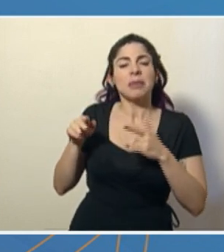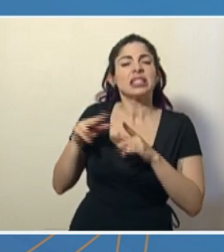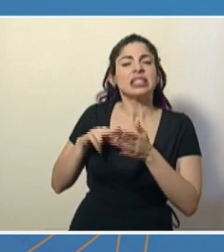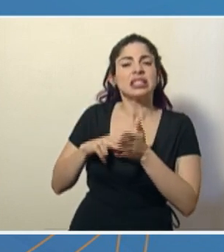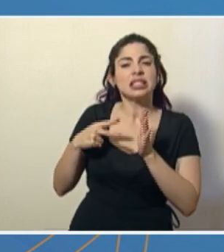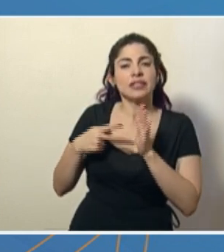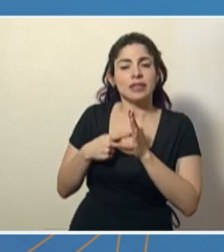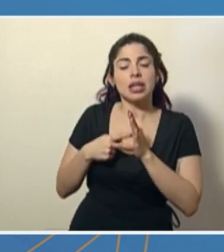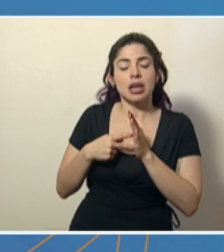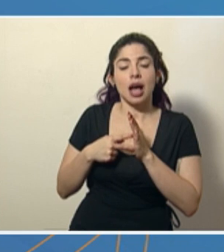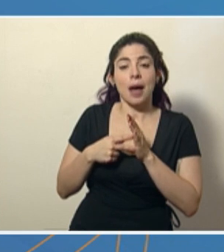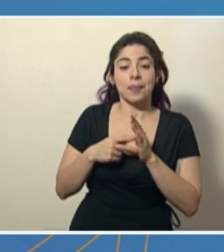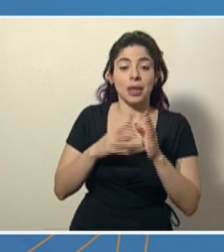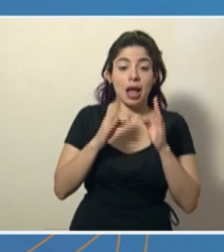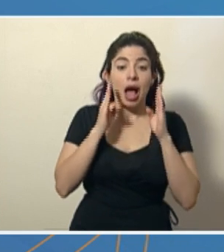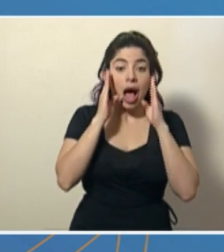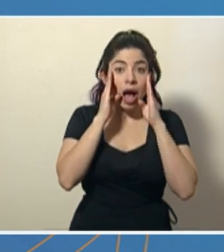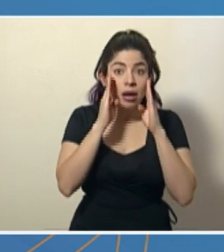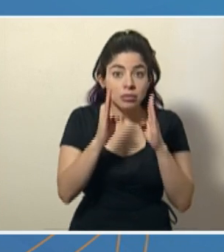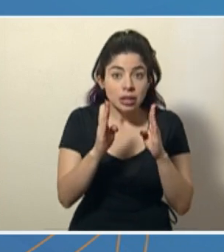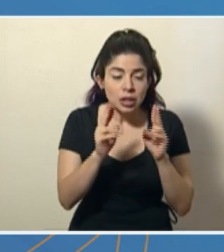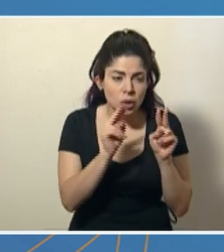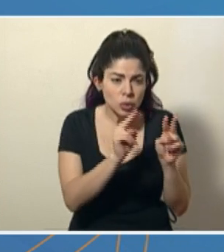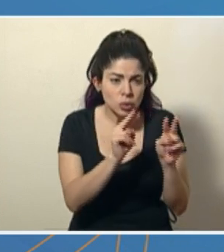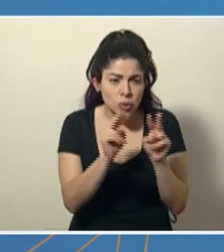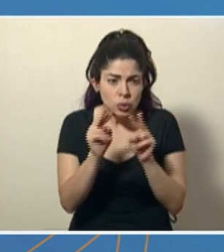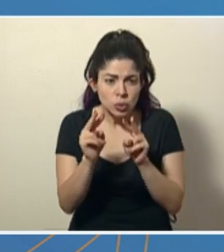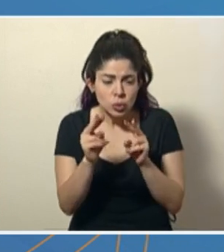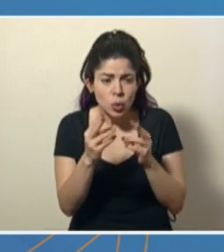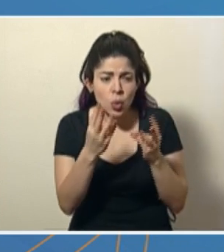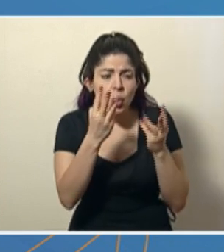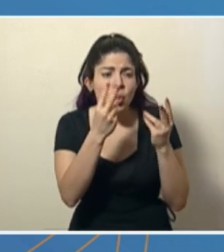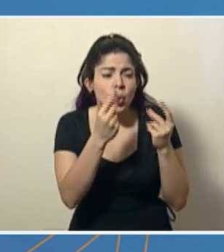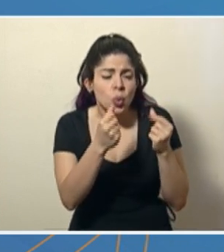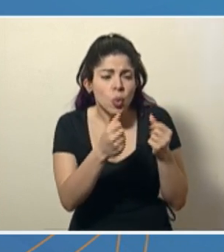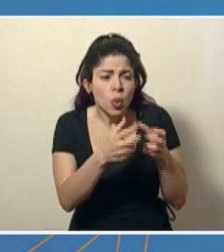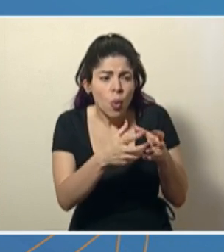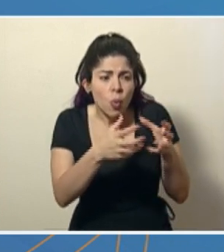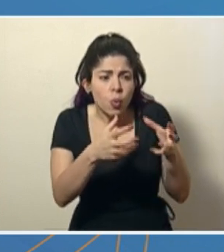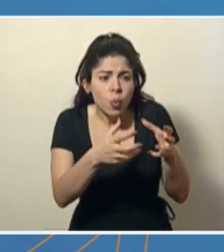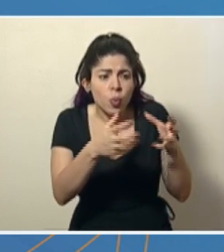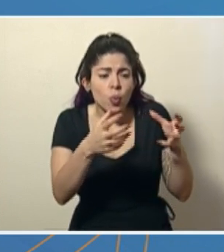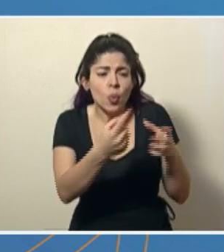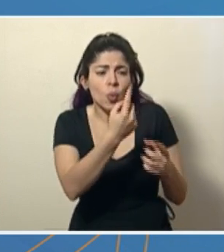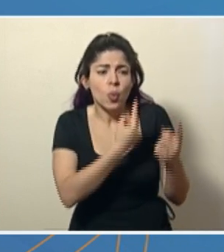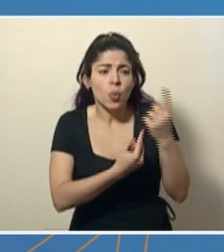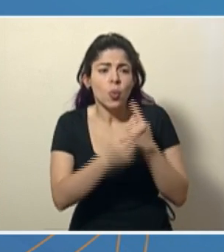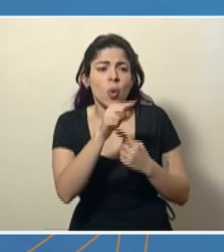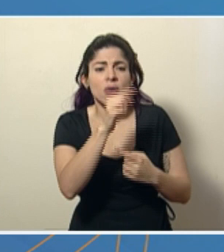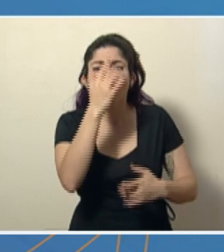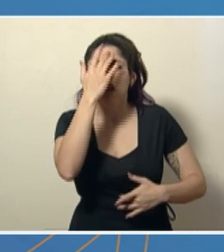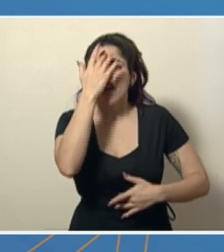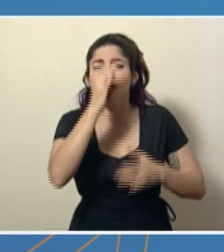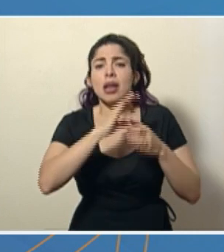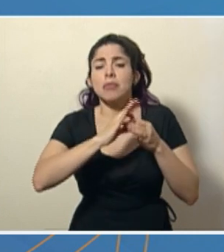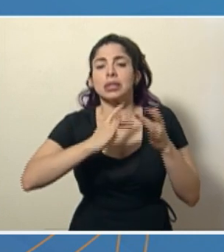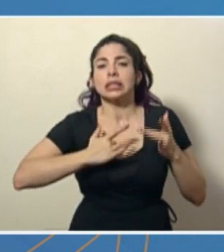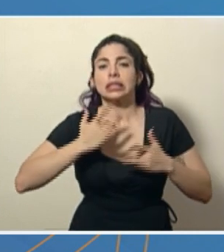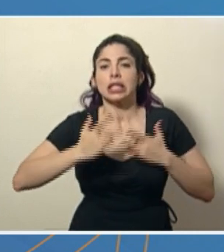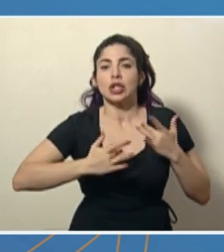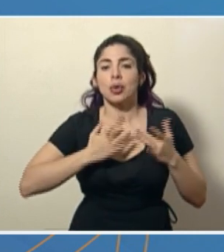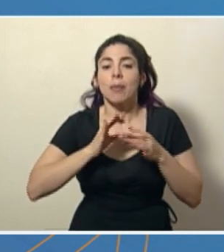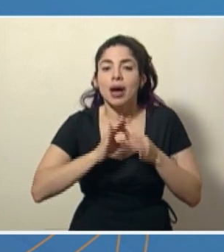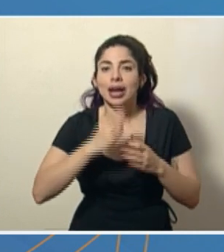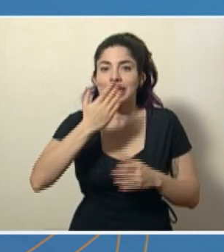es la vigilancia de la atención de un aumento de casos por consulta de síntomas respiratorios en todo el